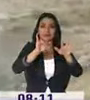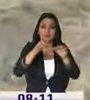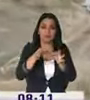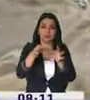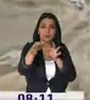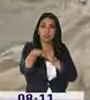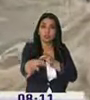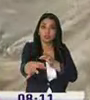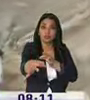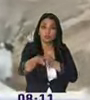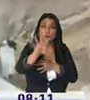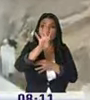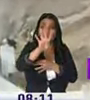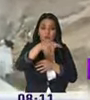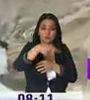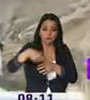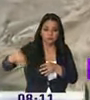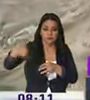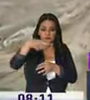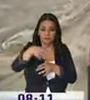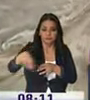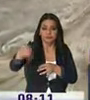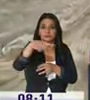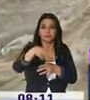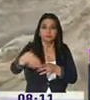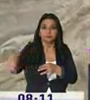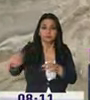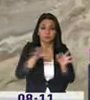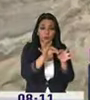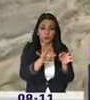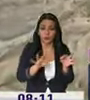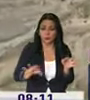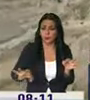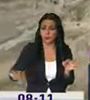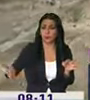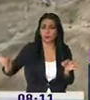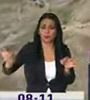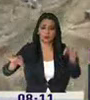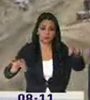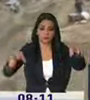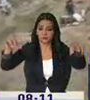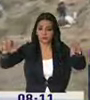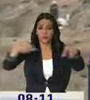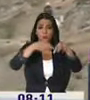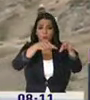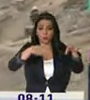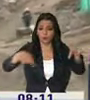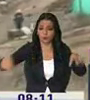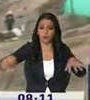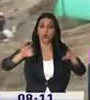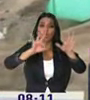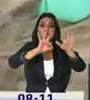ancho, tiene 4 carriles y la longitud total del puente desde estribo a estribo será de